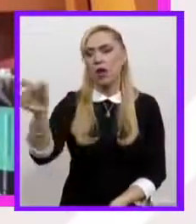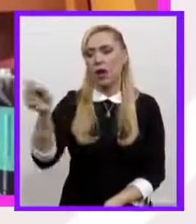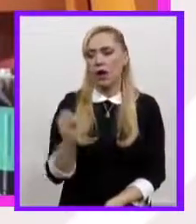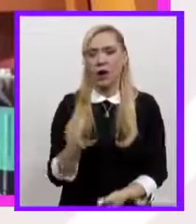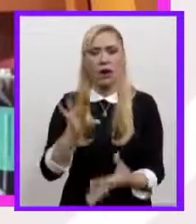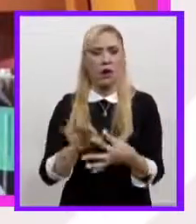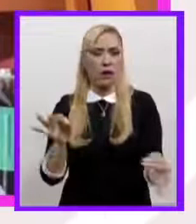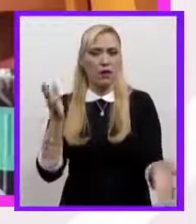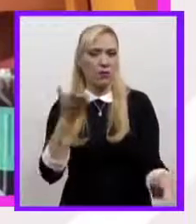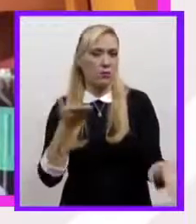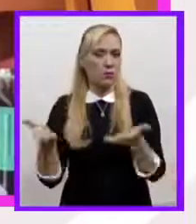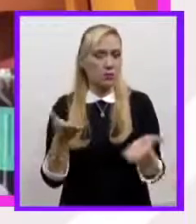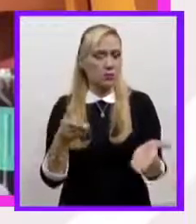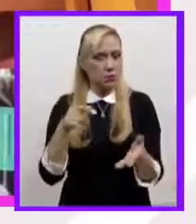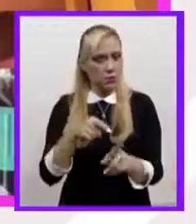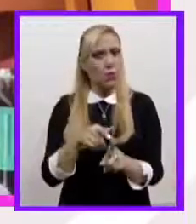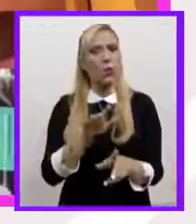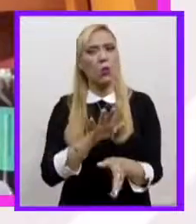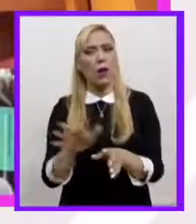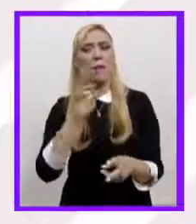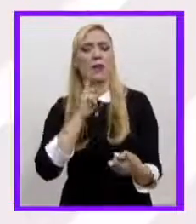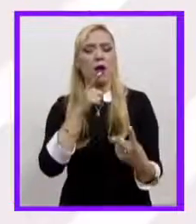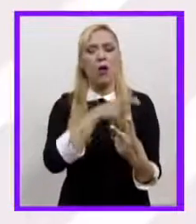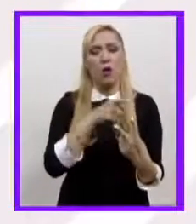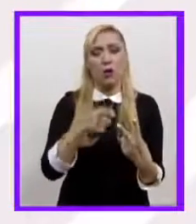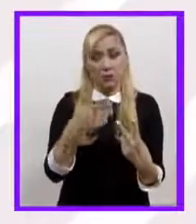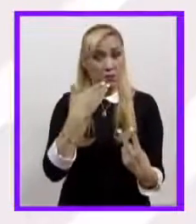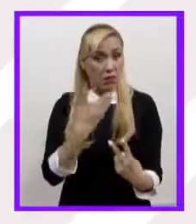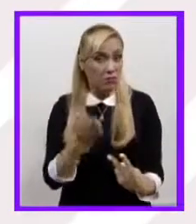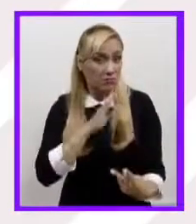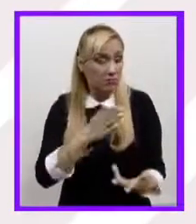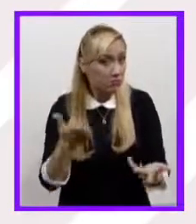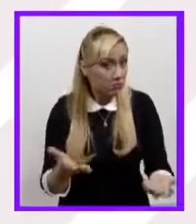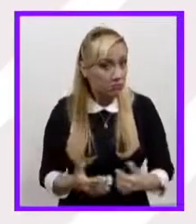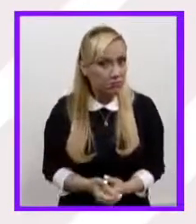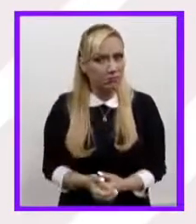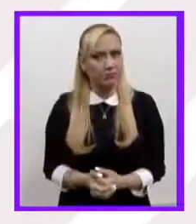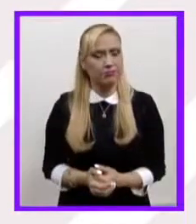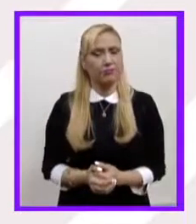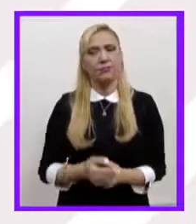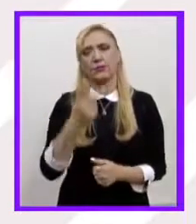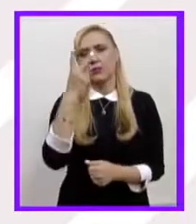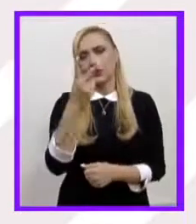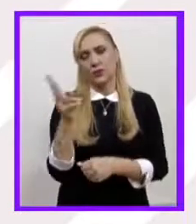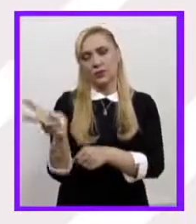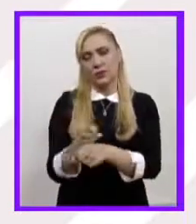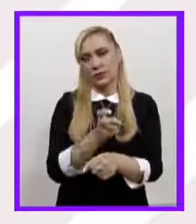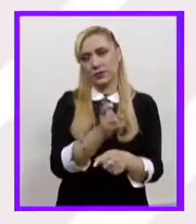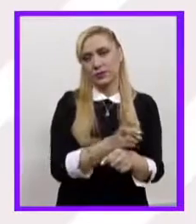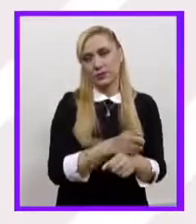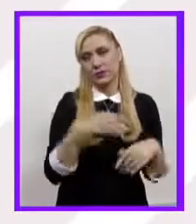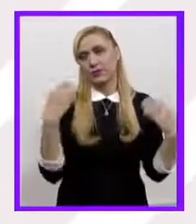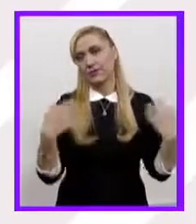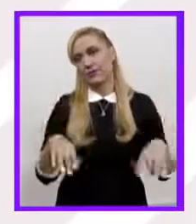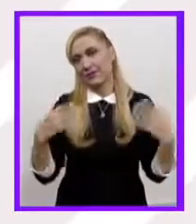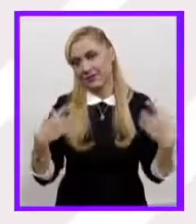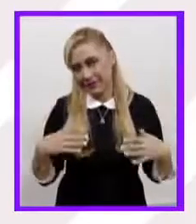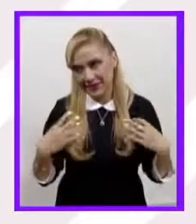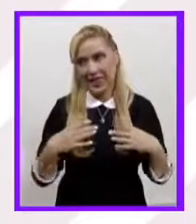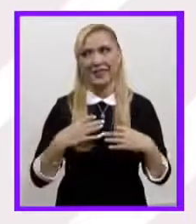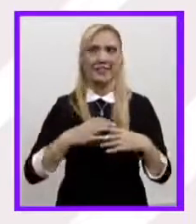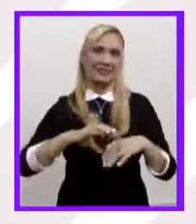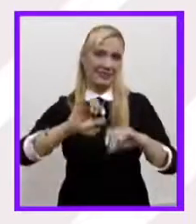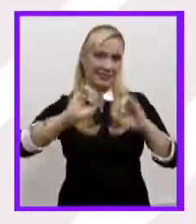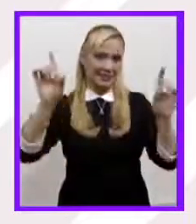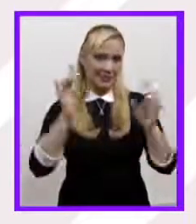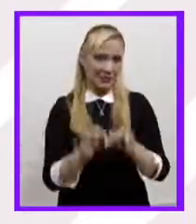discriminatorias, ¿tiene o no tiene algún sentido? Y pues para eso me acompañan dos invitados pues muy queridos. Me